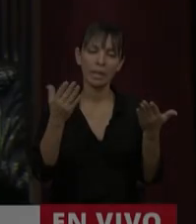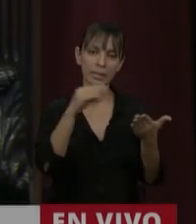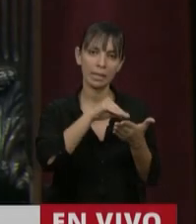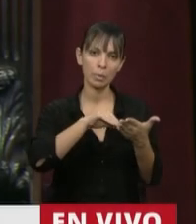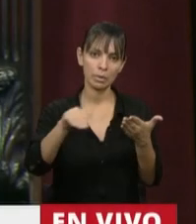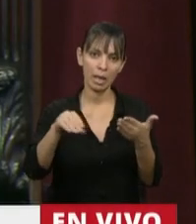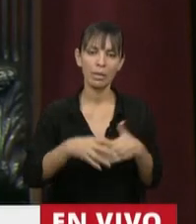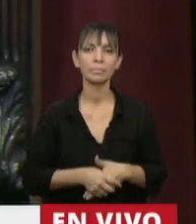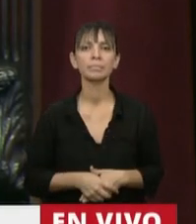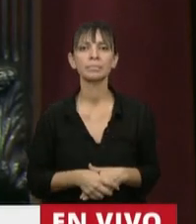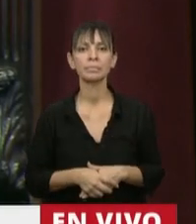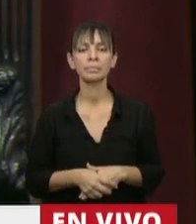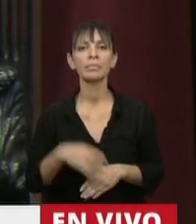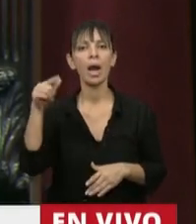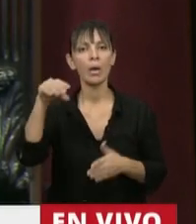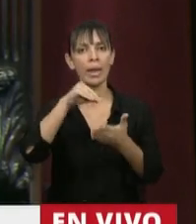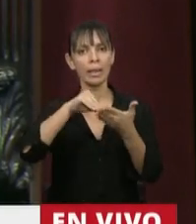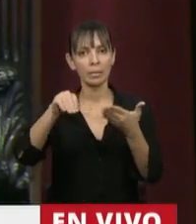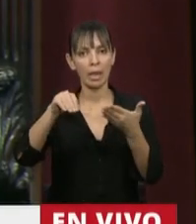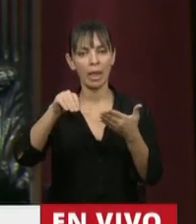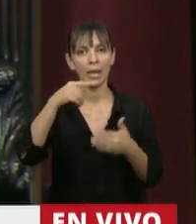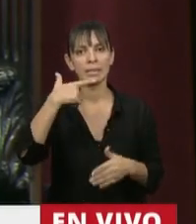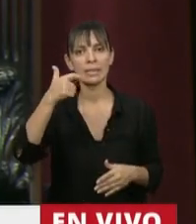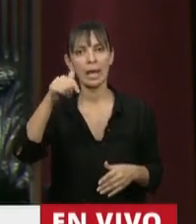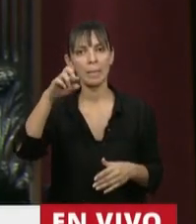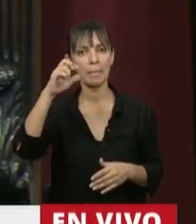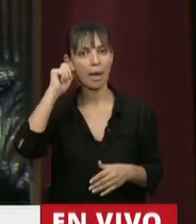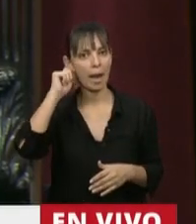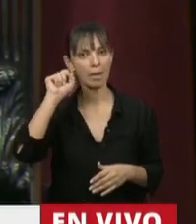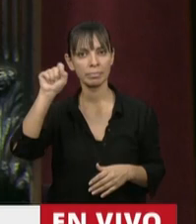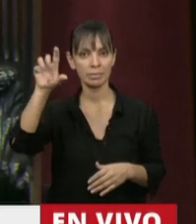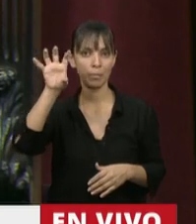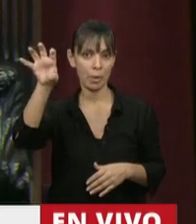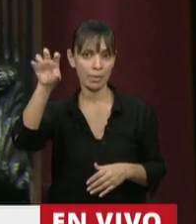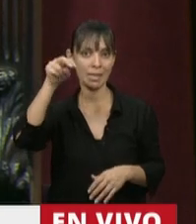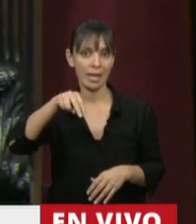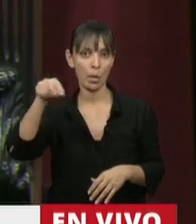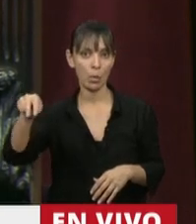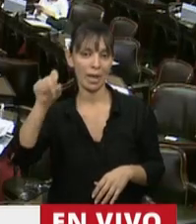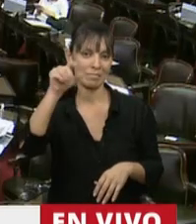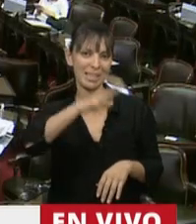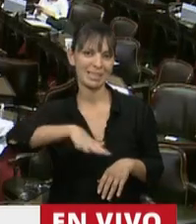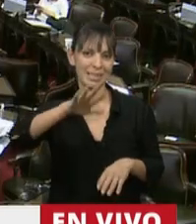Tiene la palabra la diputada Alma Zapac, desde Neuquén, desde los Andes.